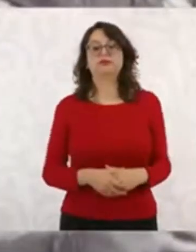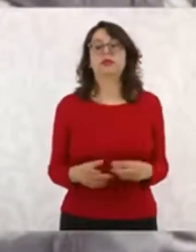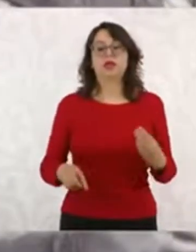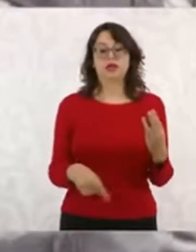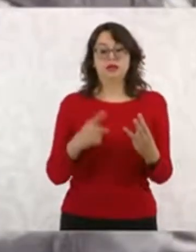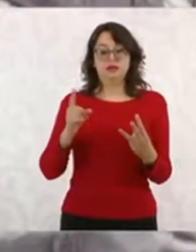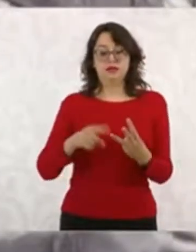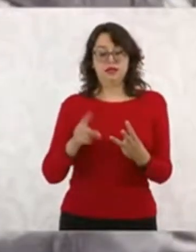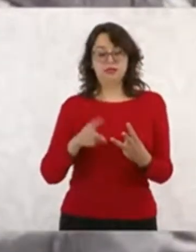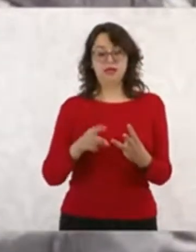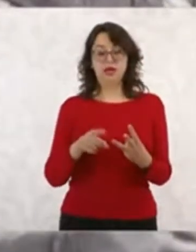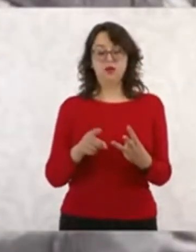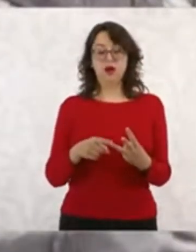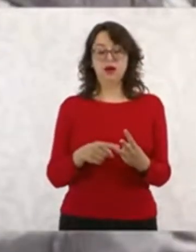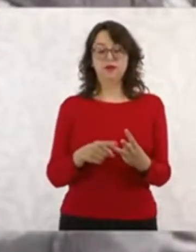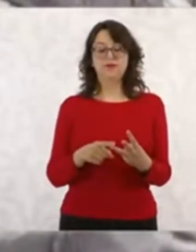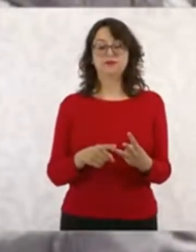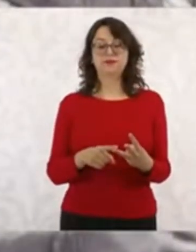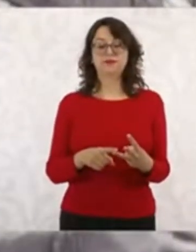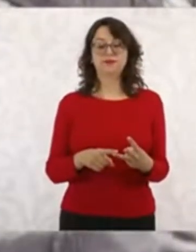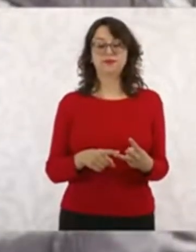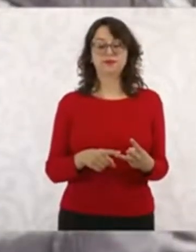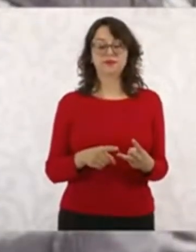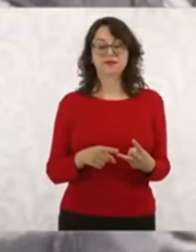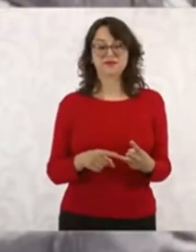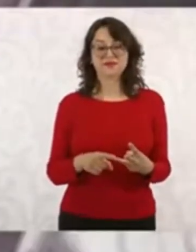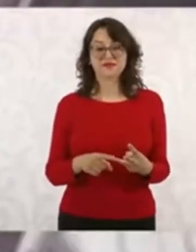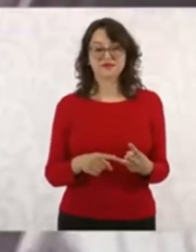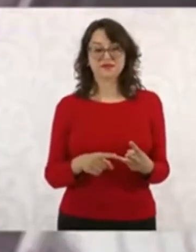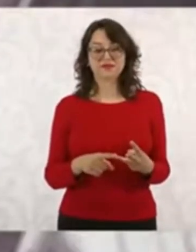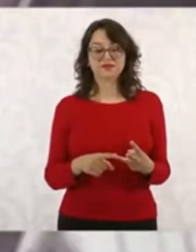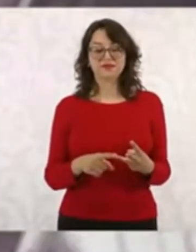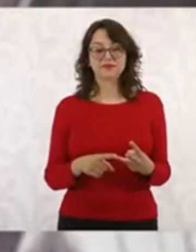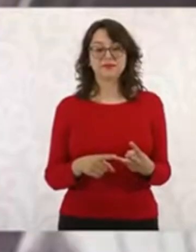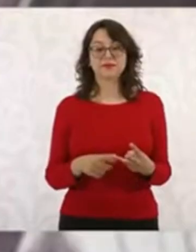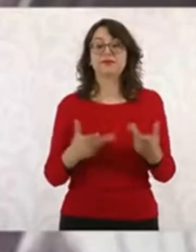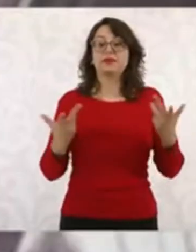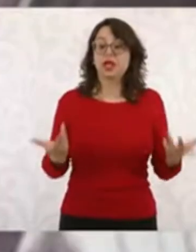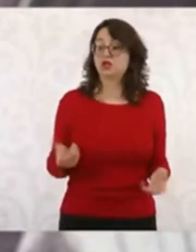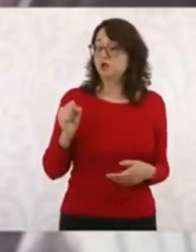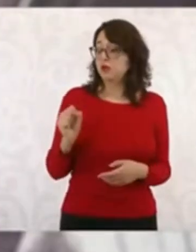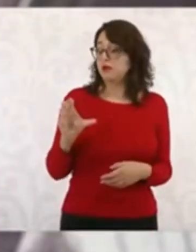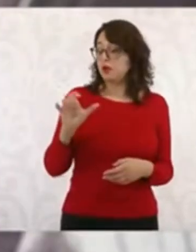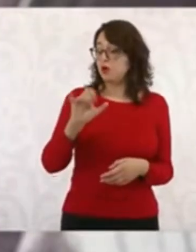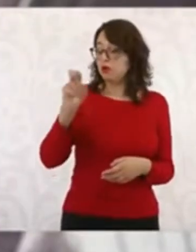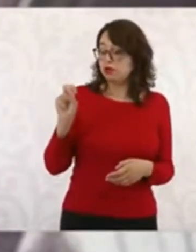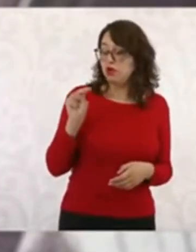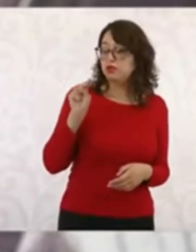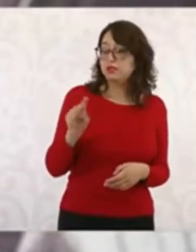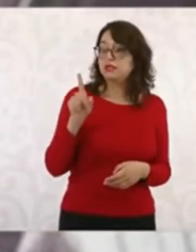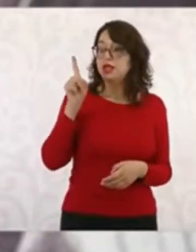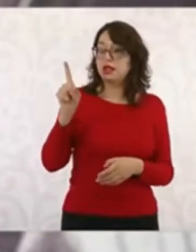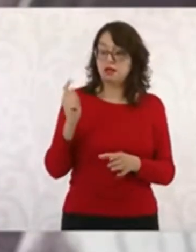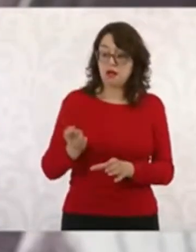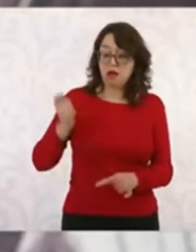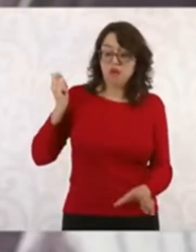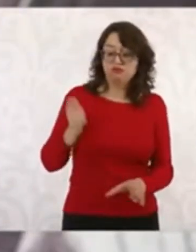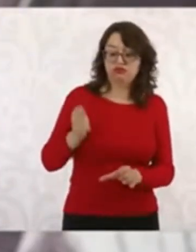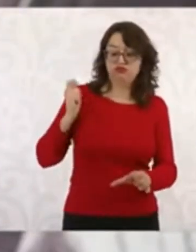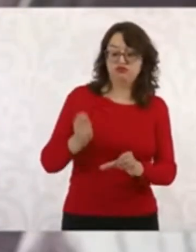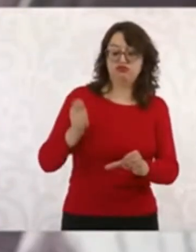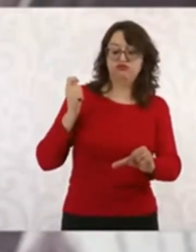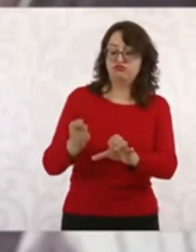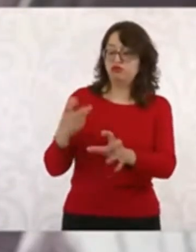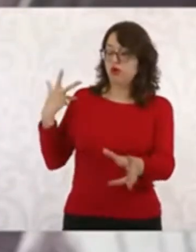lugar, que se diga también que de acuerdo con la jurisprudencia de la Suprema Corte de Justicia de la Nación,